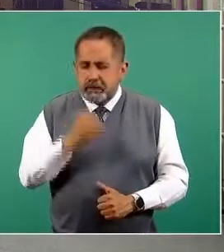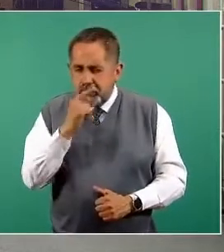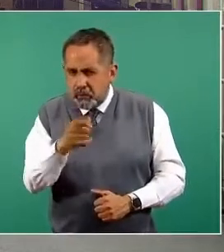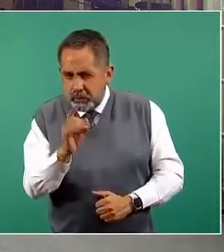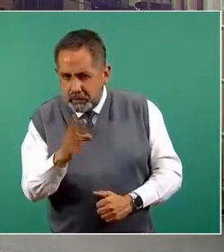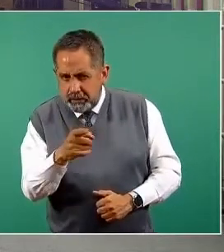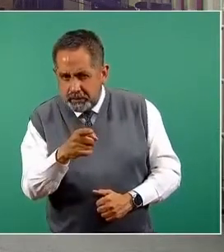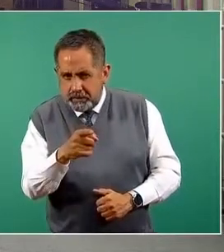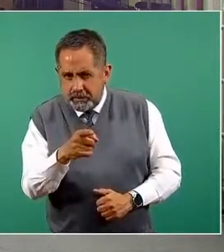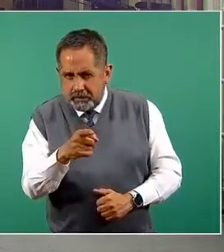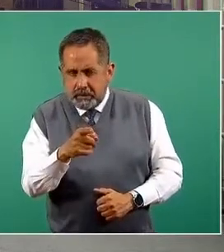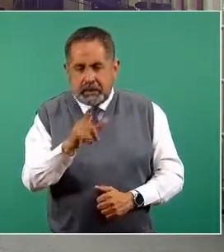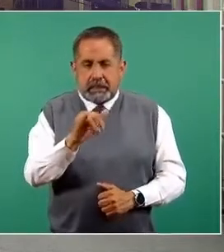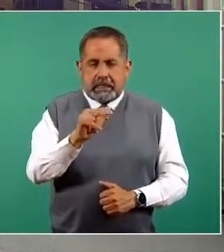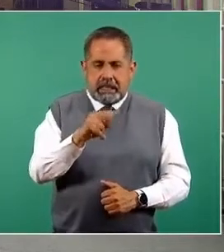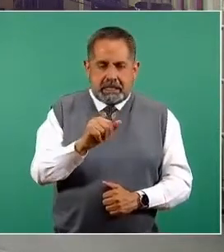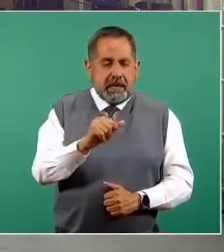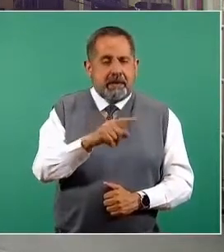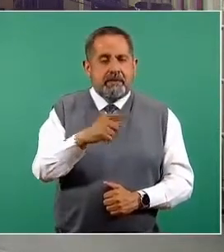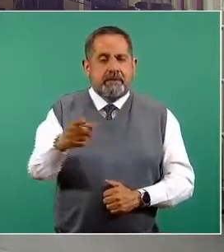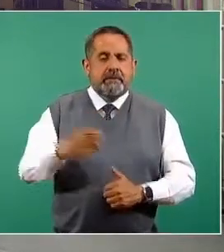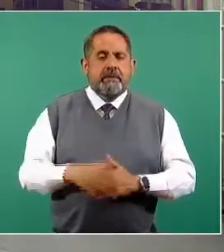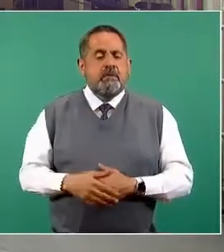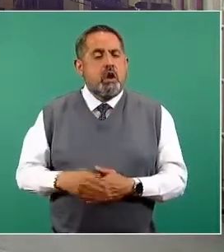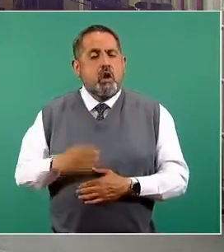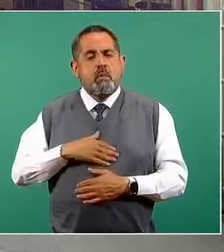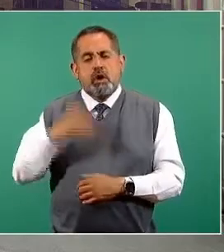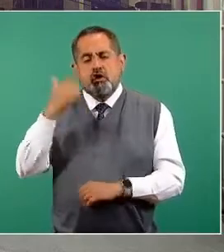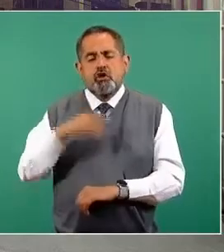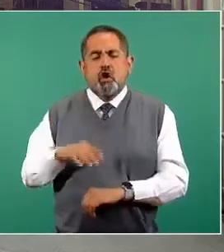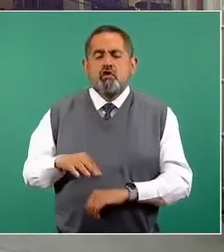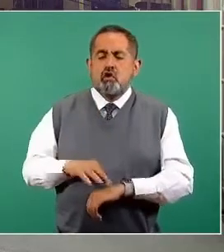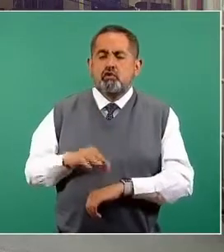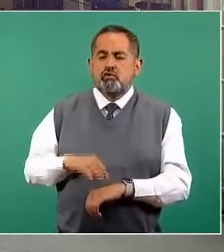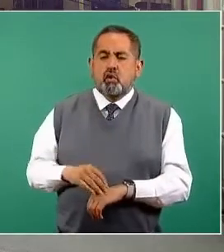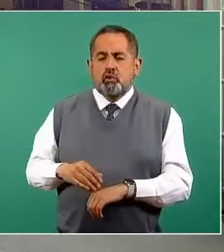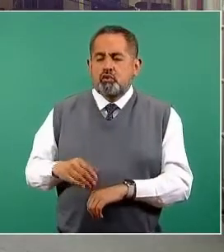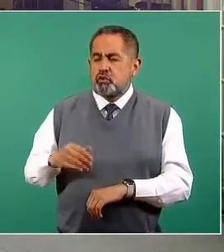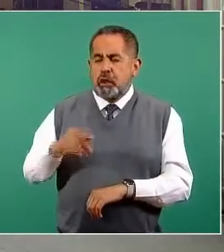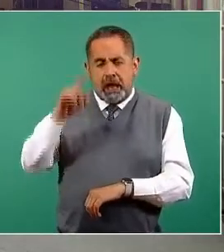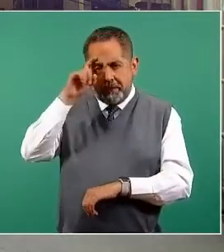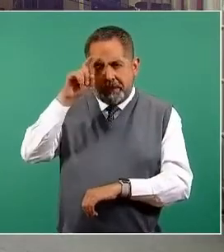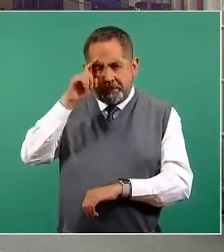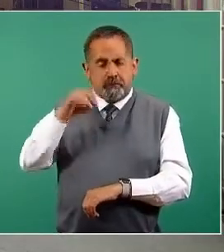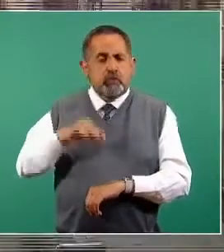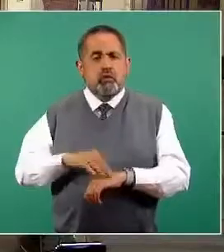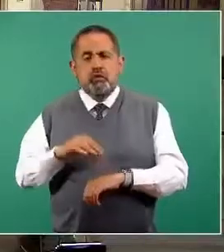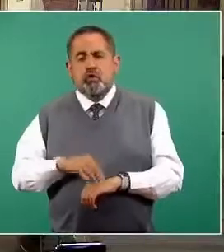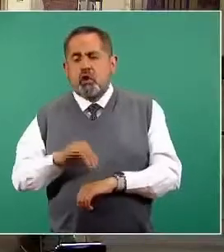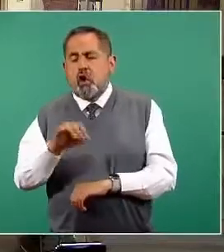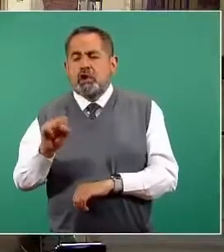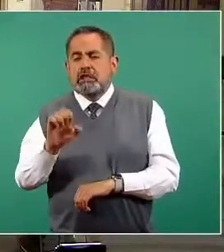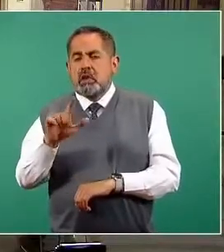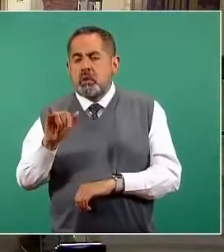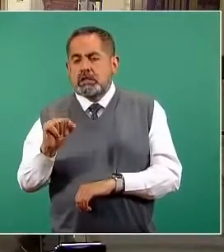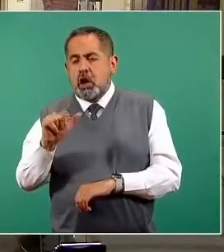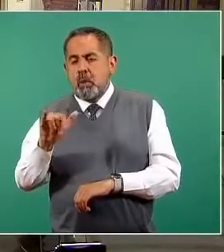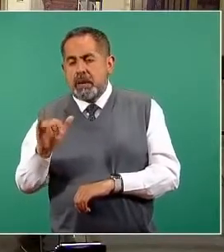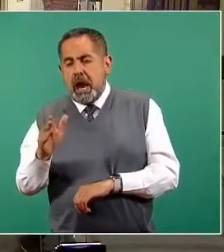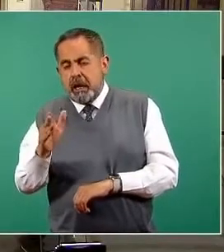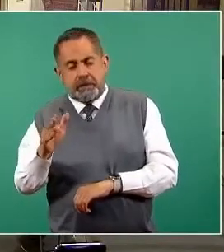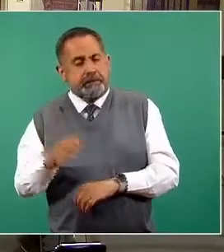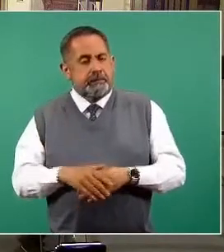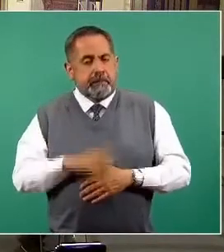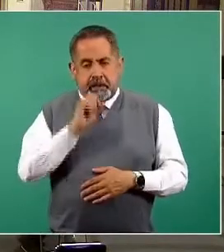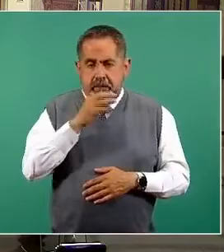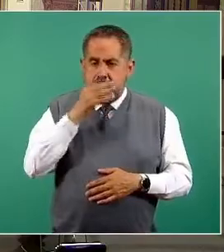Gracias. Con Liliana Noble y con… Buenas noches, doctor Hugo López-Gatell, los saludo, doctor José Luis Alomía, los saludo también, y mandamos un saludo también